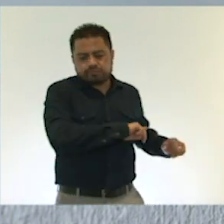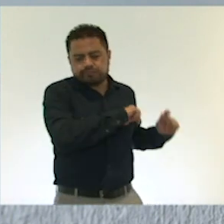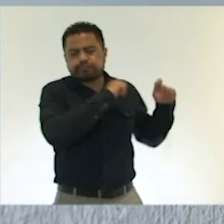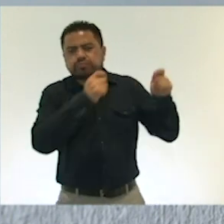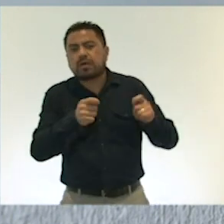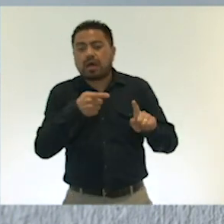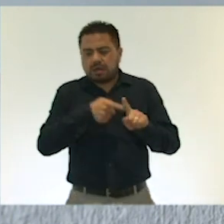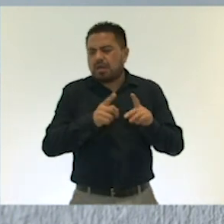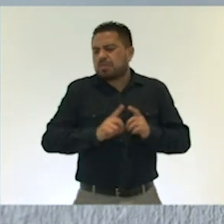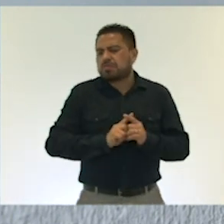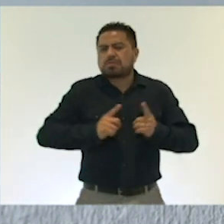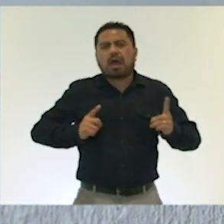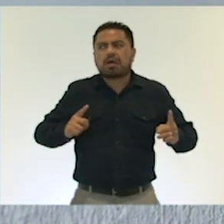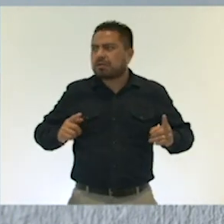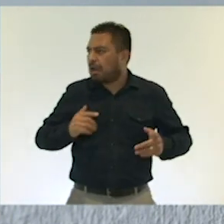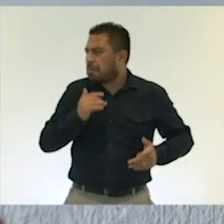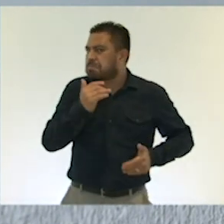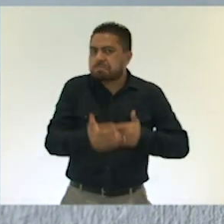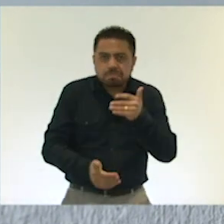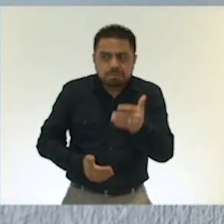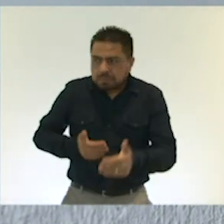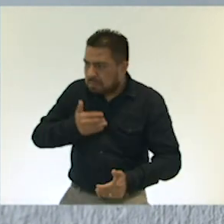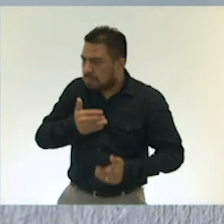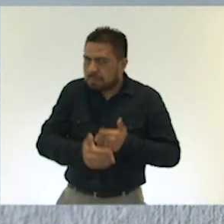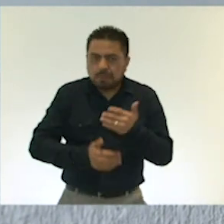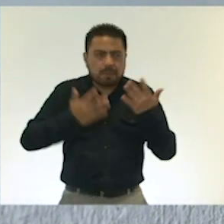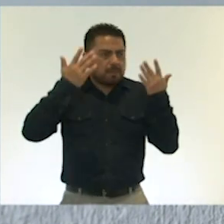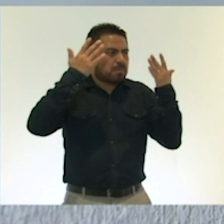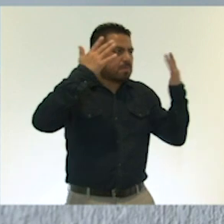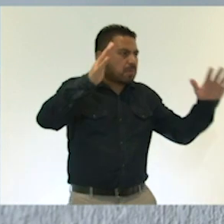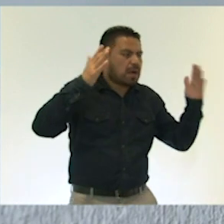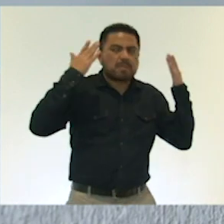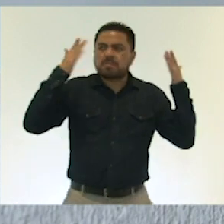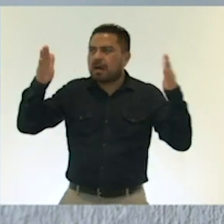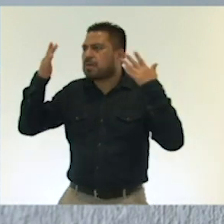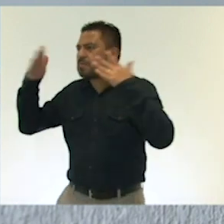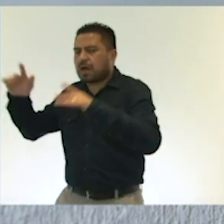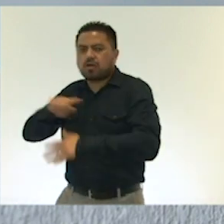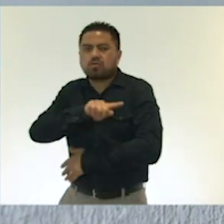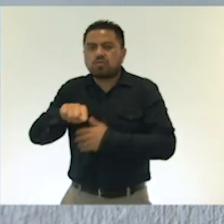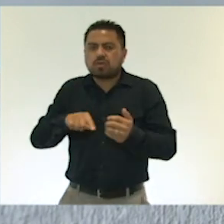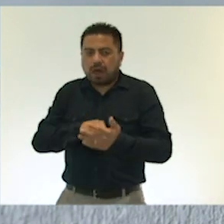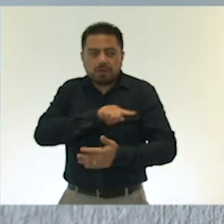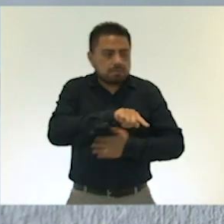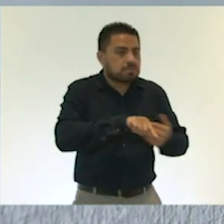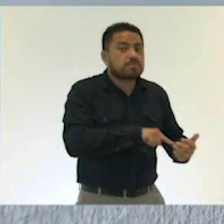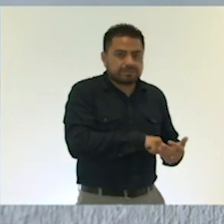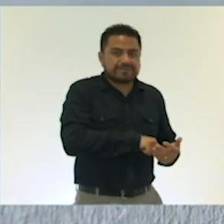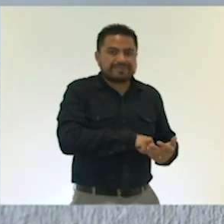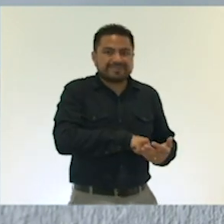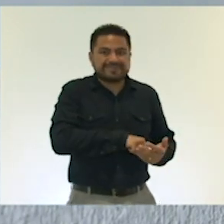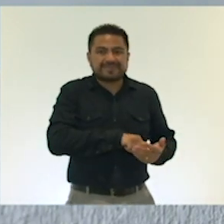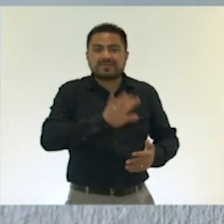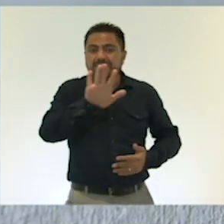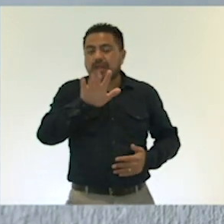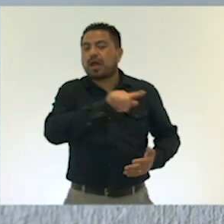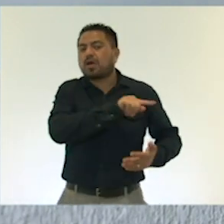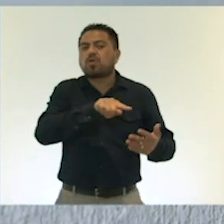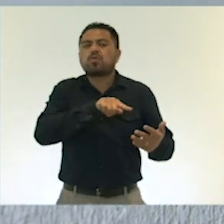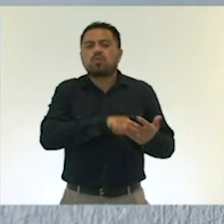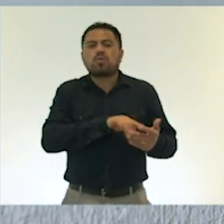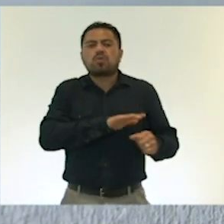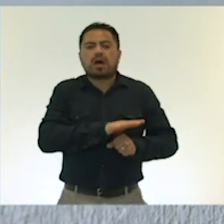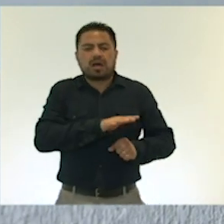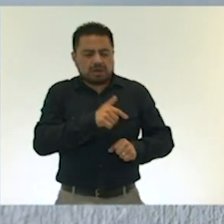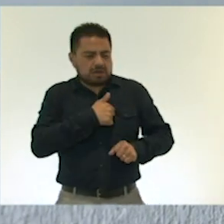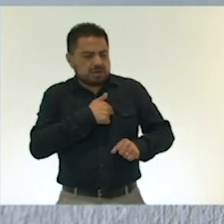fue desarrollando y empleando varios campos. Y bueno, en el área en la que me